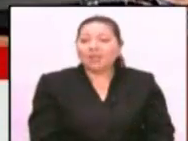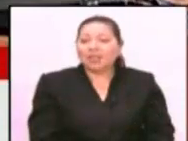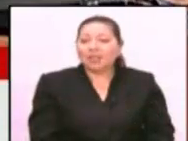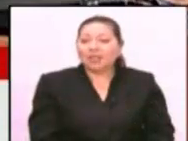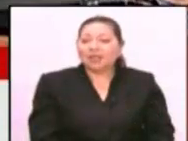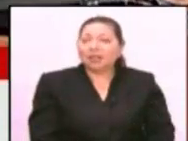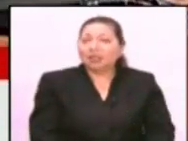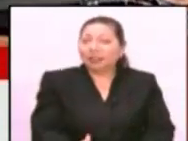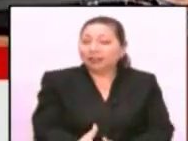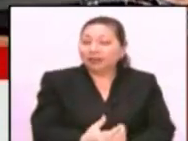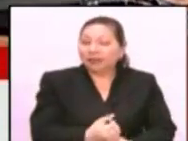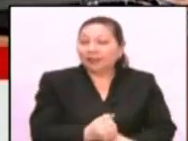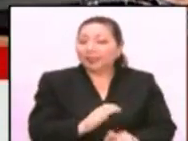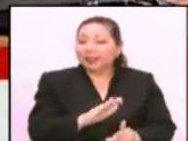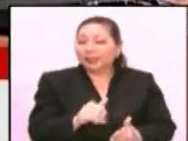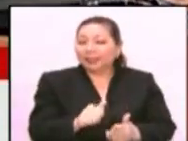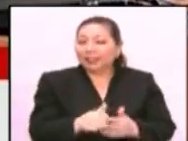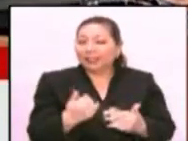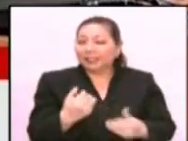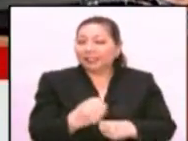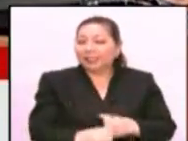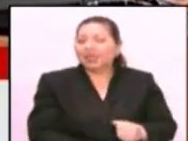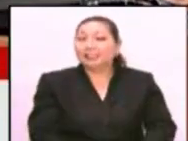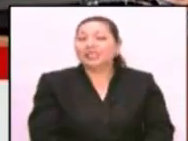que va a acoger a toda la población de este año,